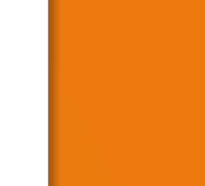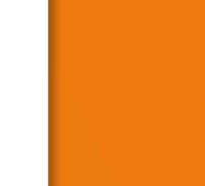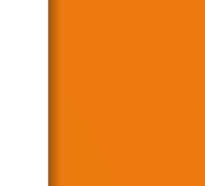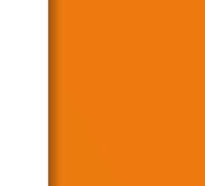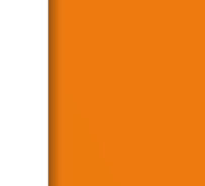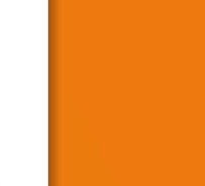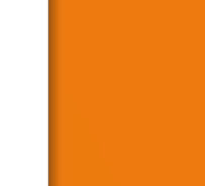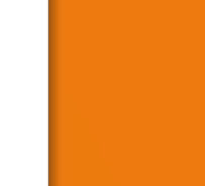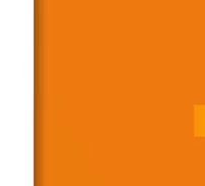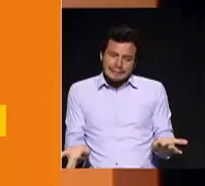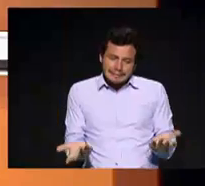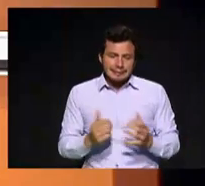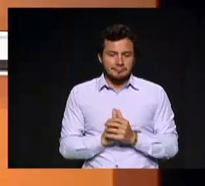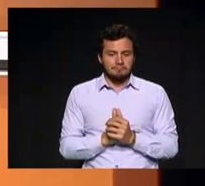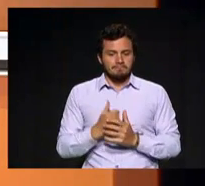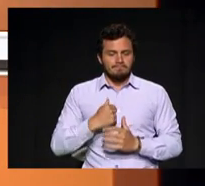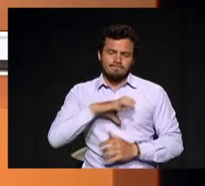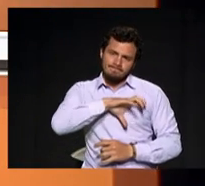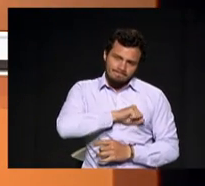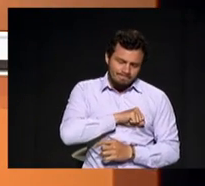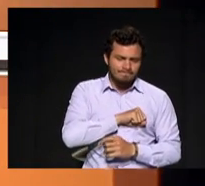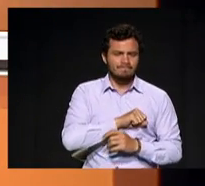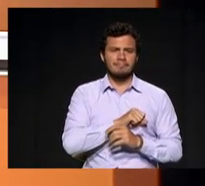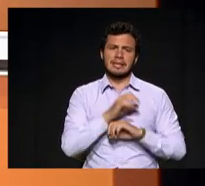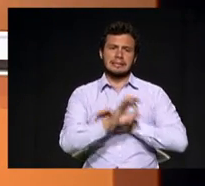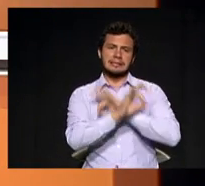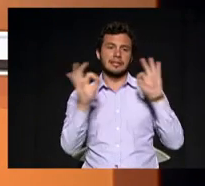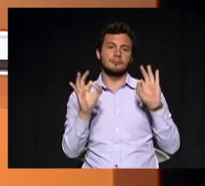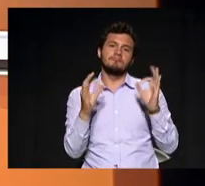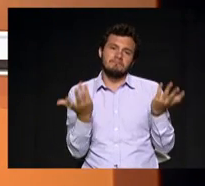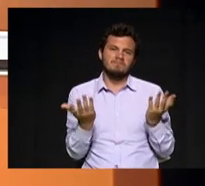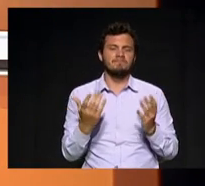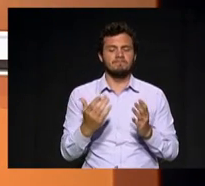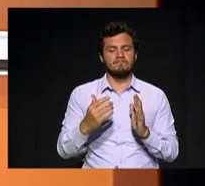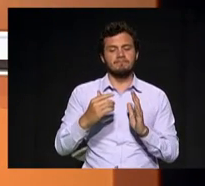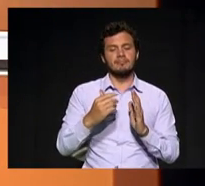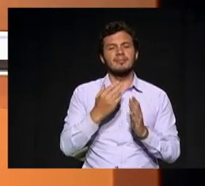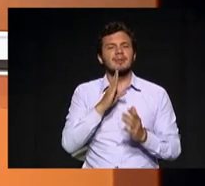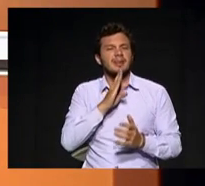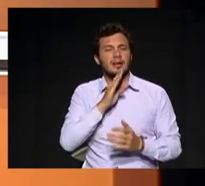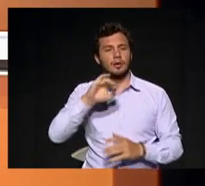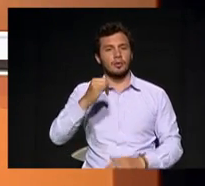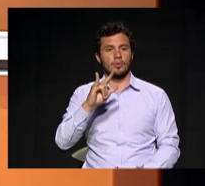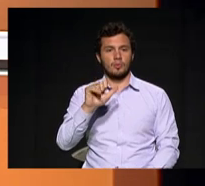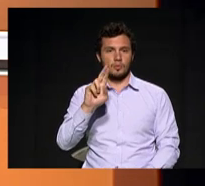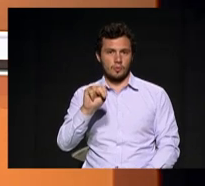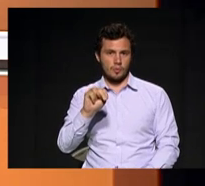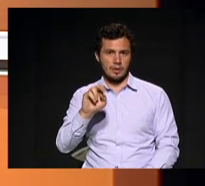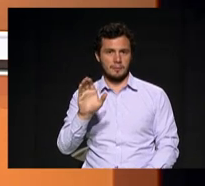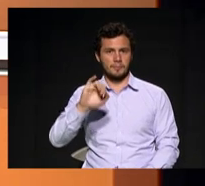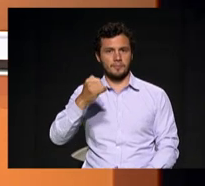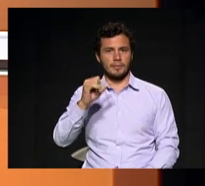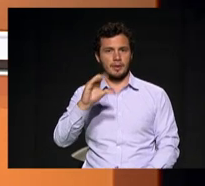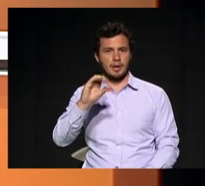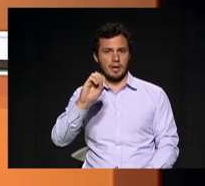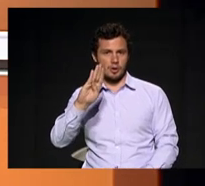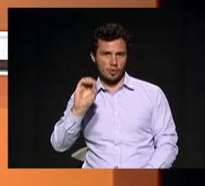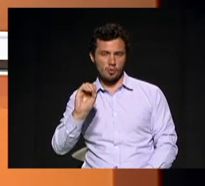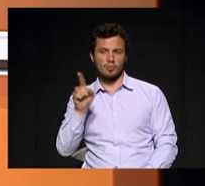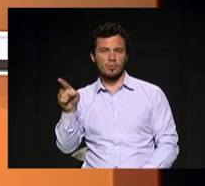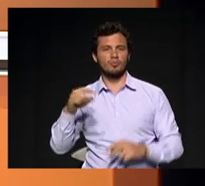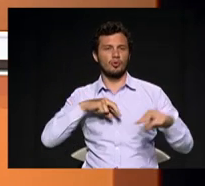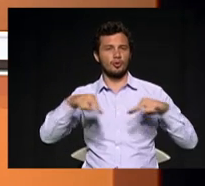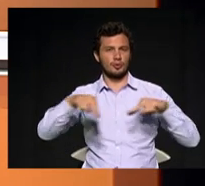mucho haber llegado a esta decisión cordialmente juan jacobo castellanos ramírez coordinador colombia decide asimismo natalia